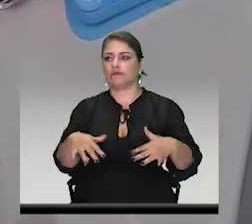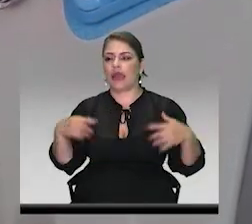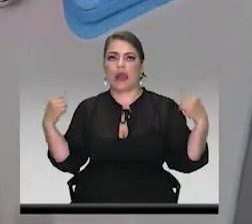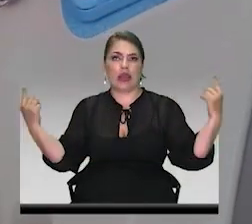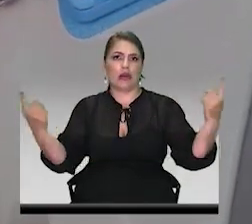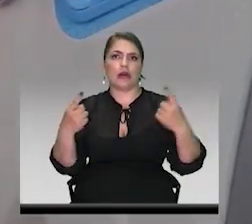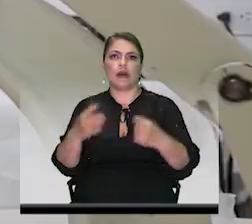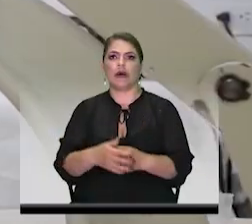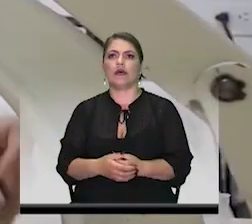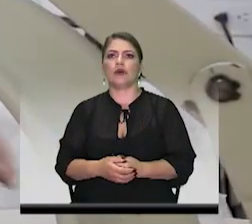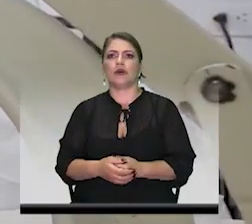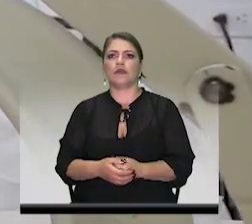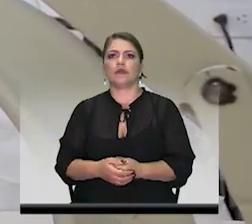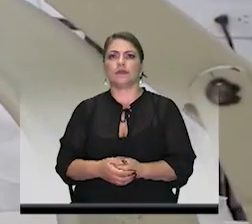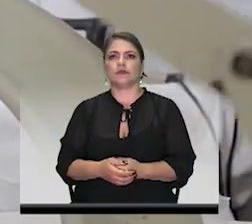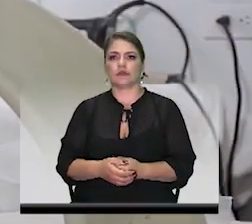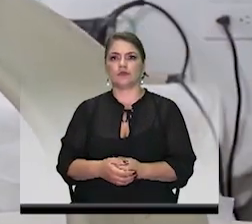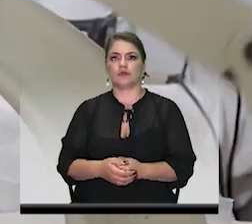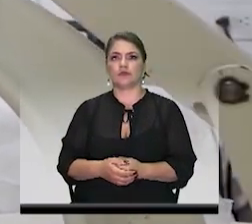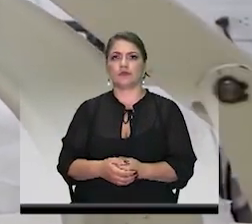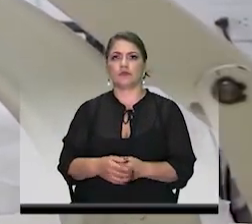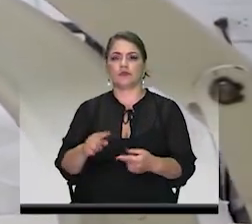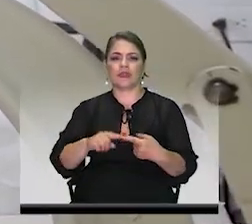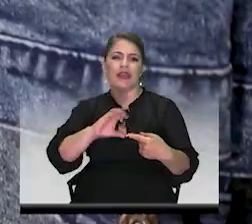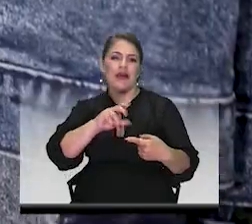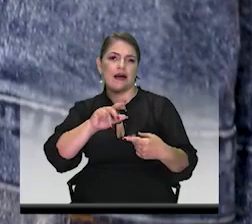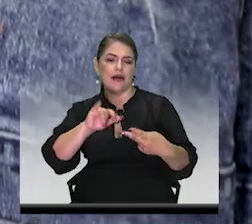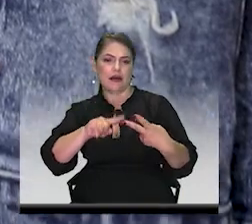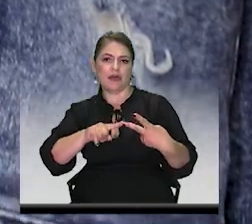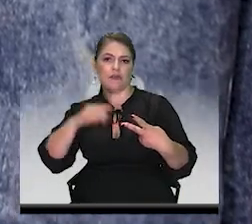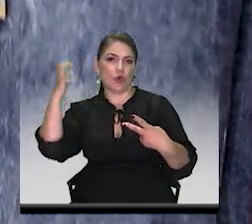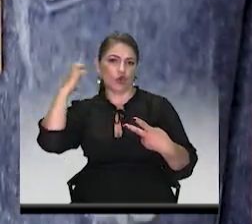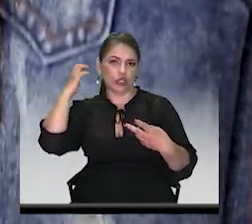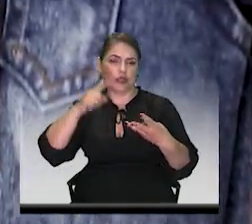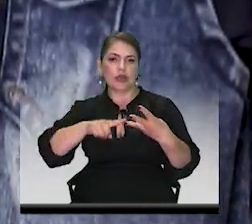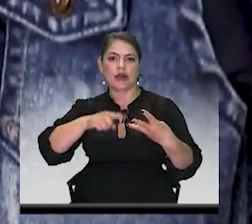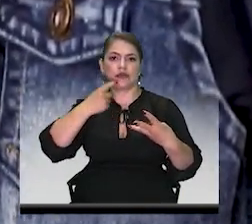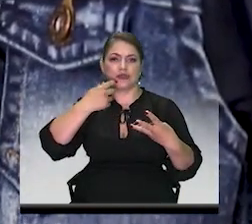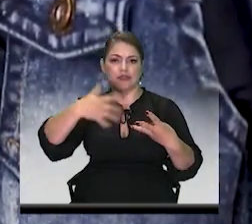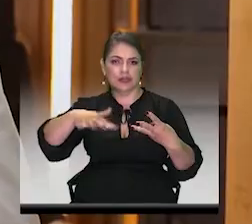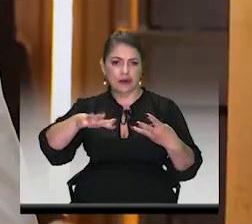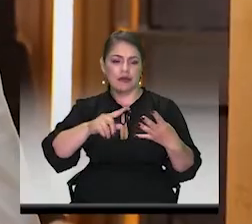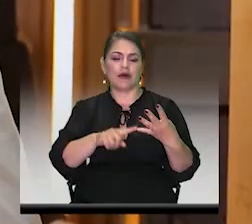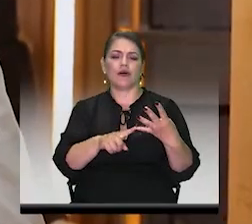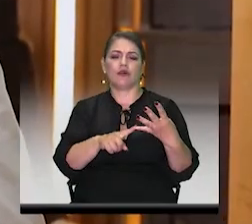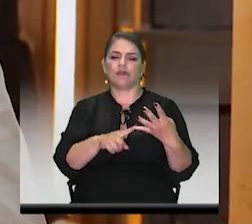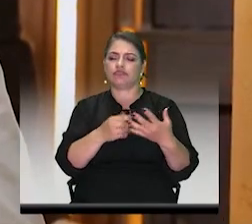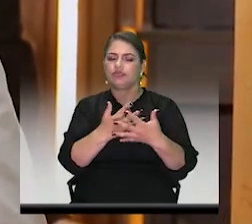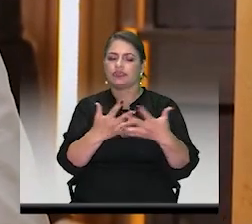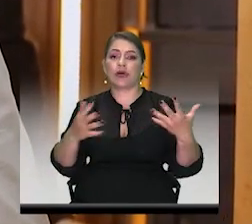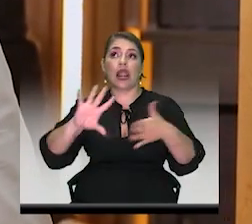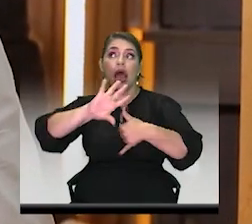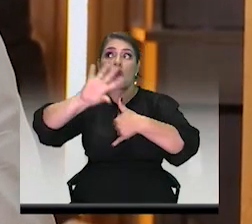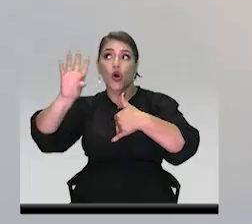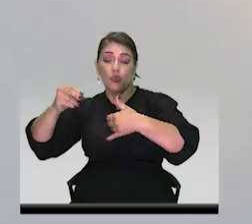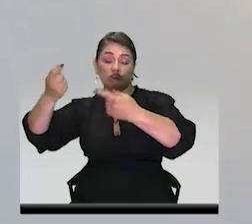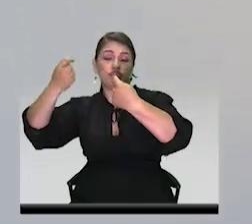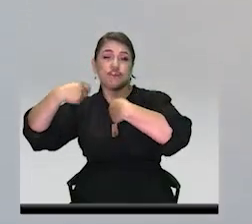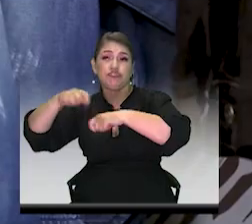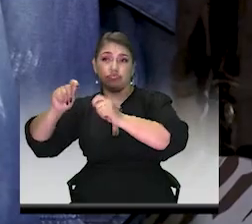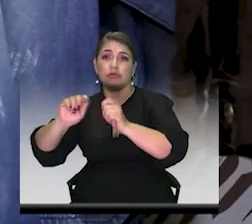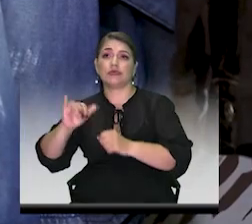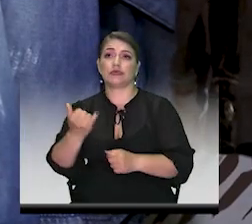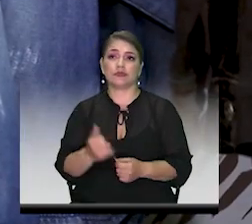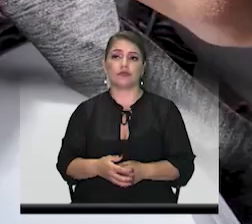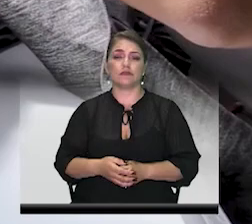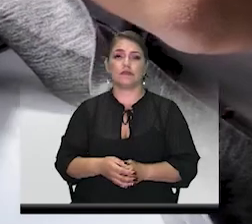grandes ciudades del país como Cali, Montería, Sincelejo, Barranquilla. O sea, somos muy fuertes en la costa de Colombia.